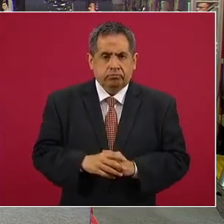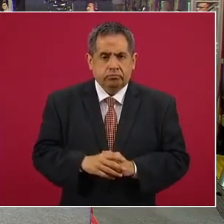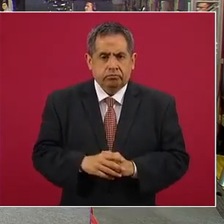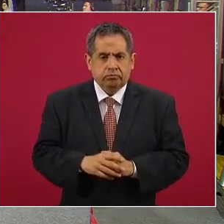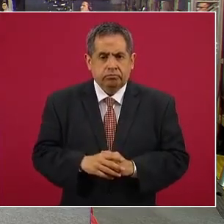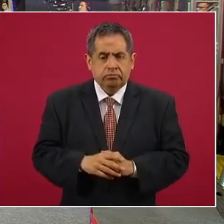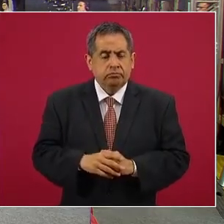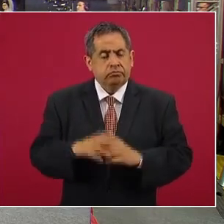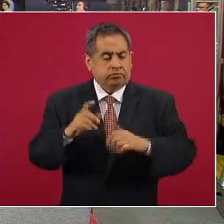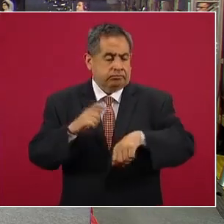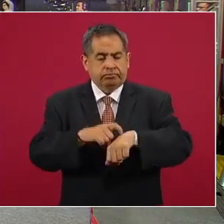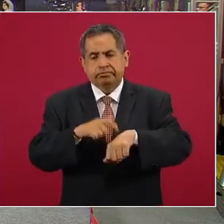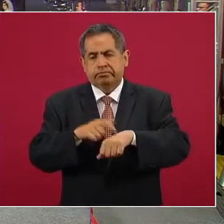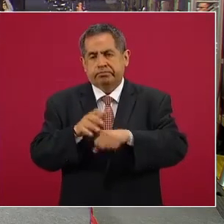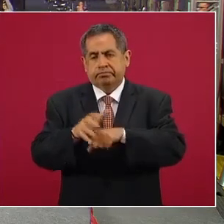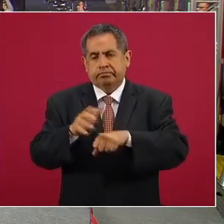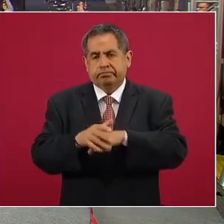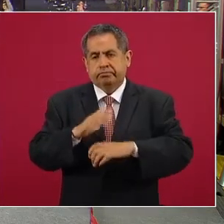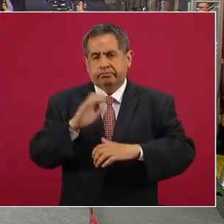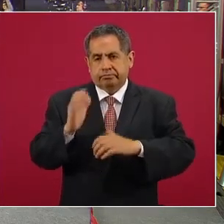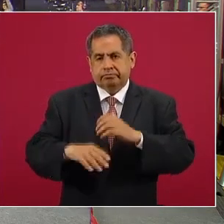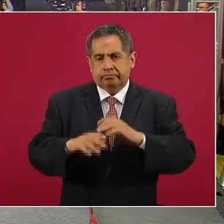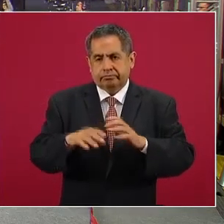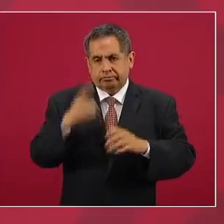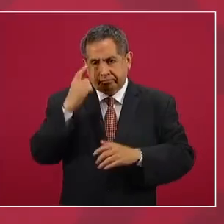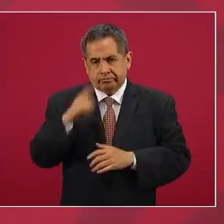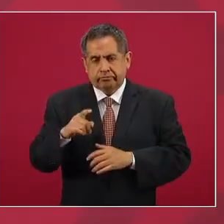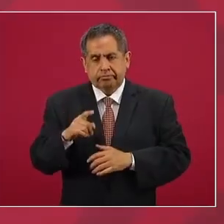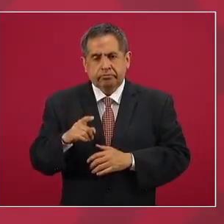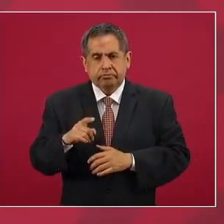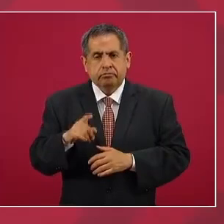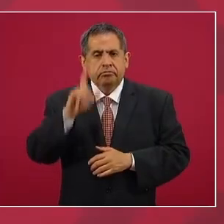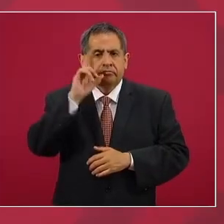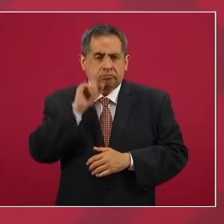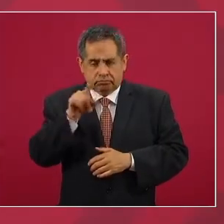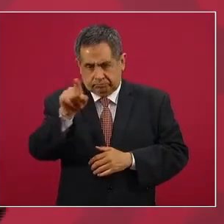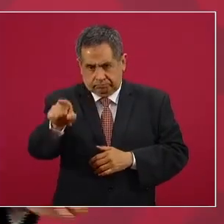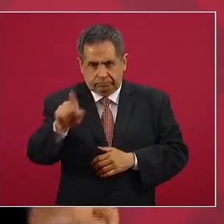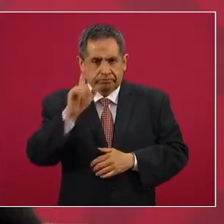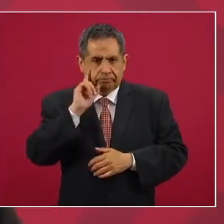ya es la hora de mañana,